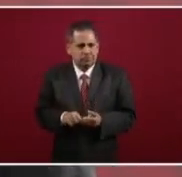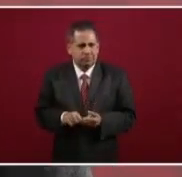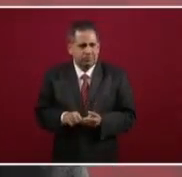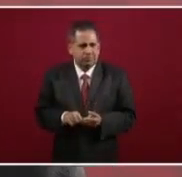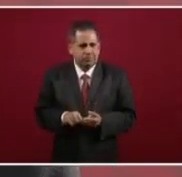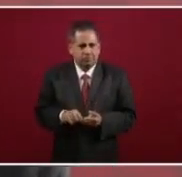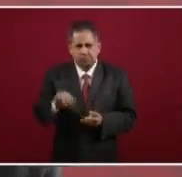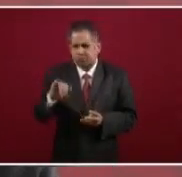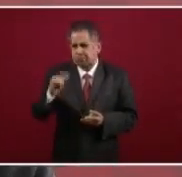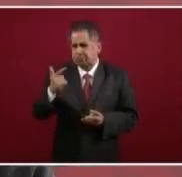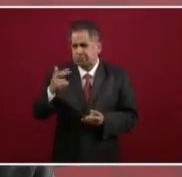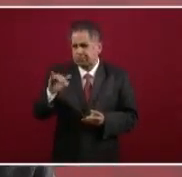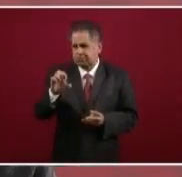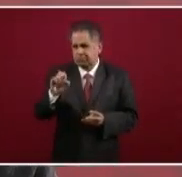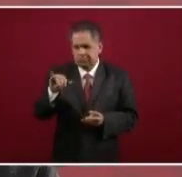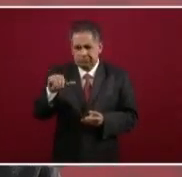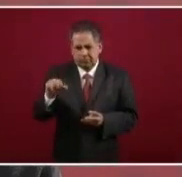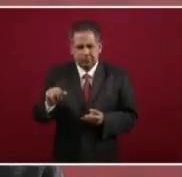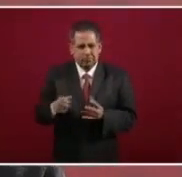iglesias